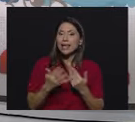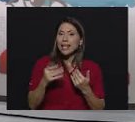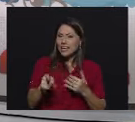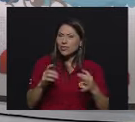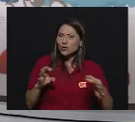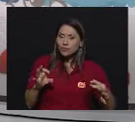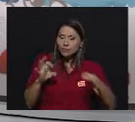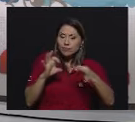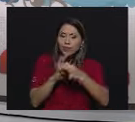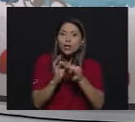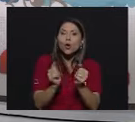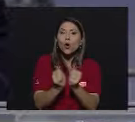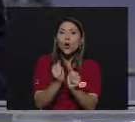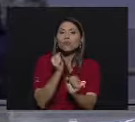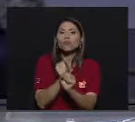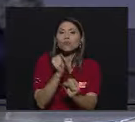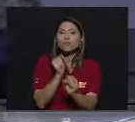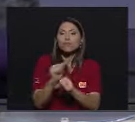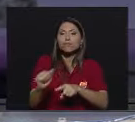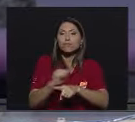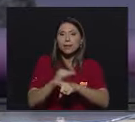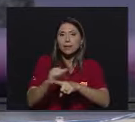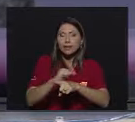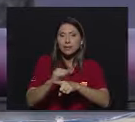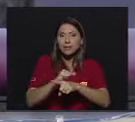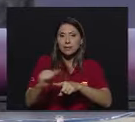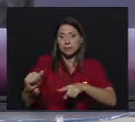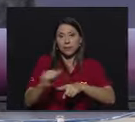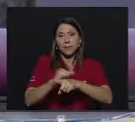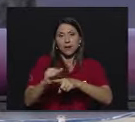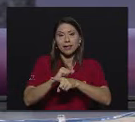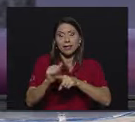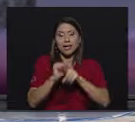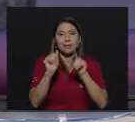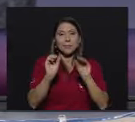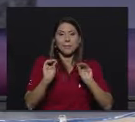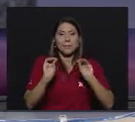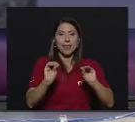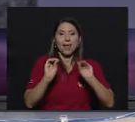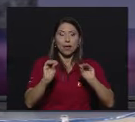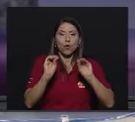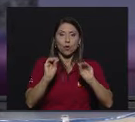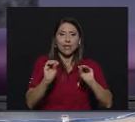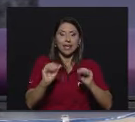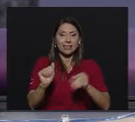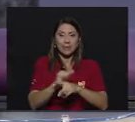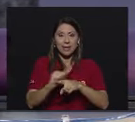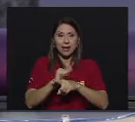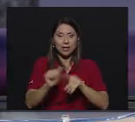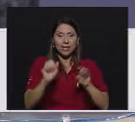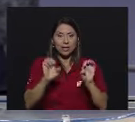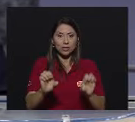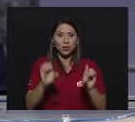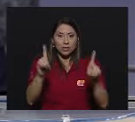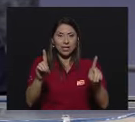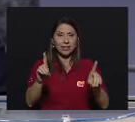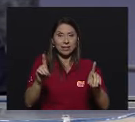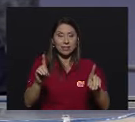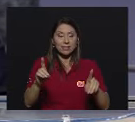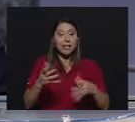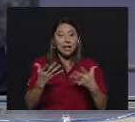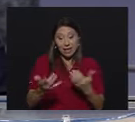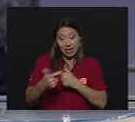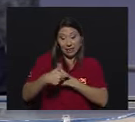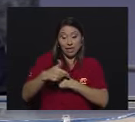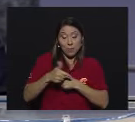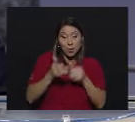lo que hemos discutido, tiene que ver con prácticas y con prácticas pedagógicas, con prácticas docentes. Es fundamental en la